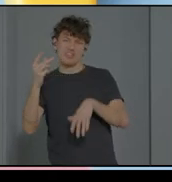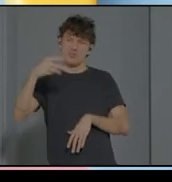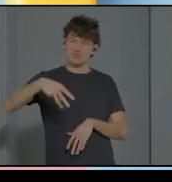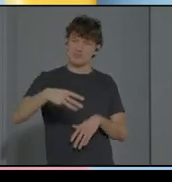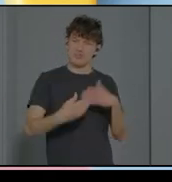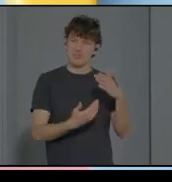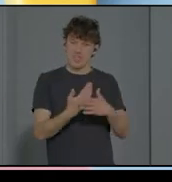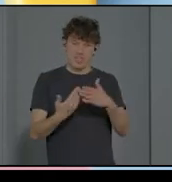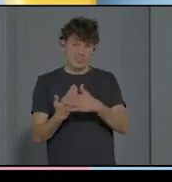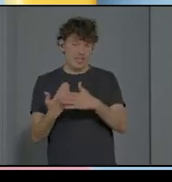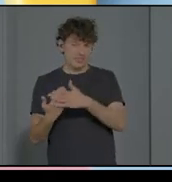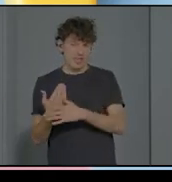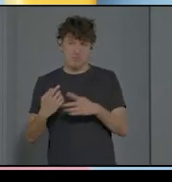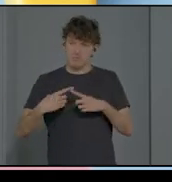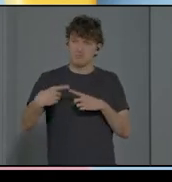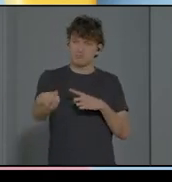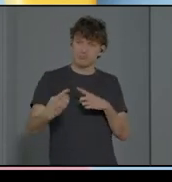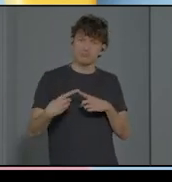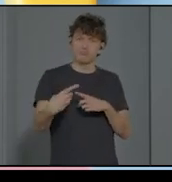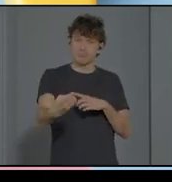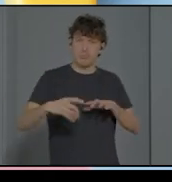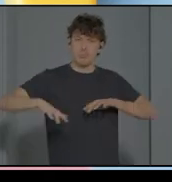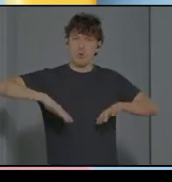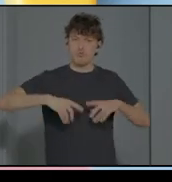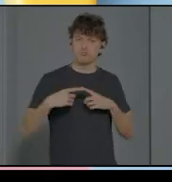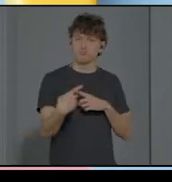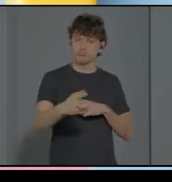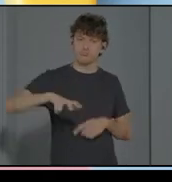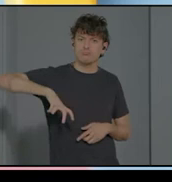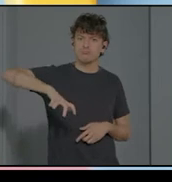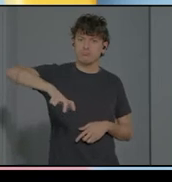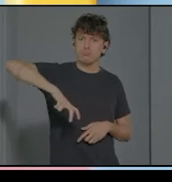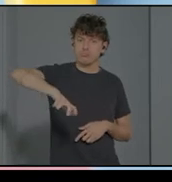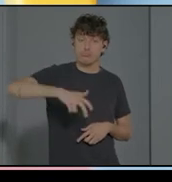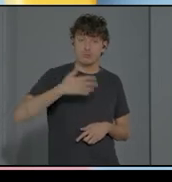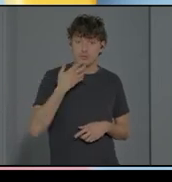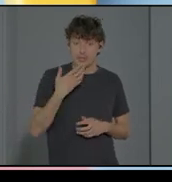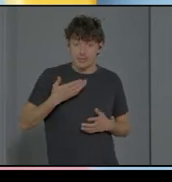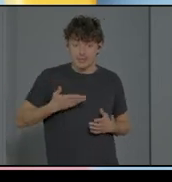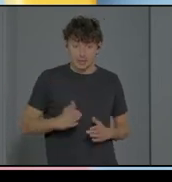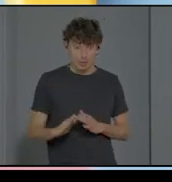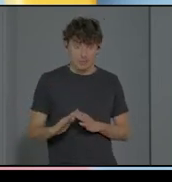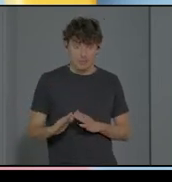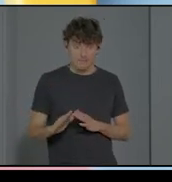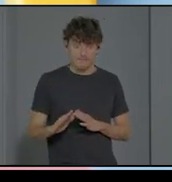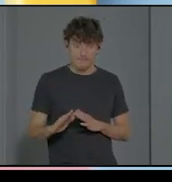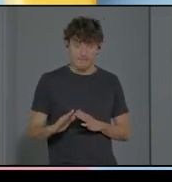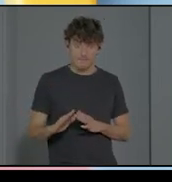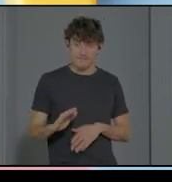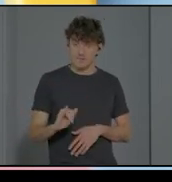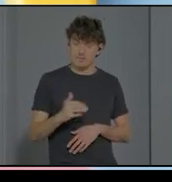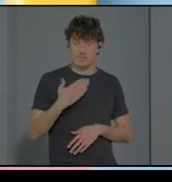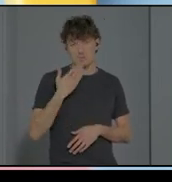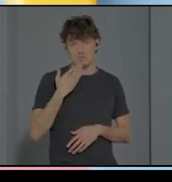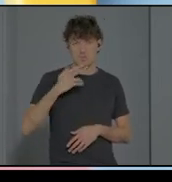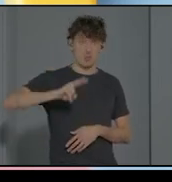Y cuando tienen unos cachorros de 2 meses y